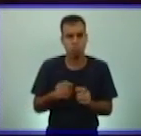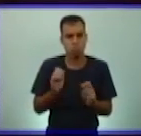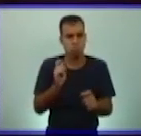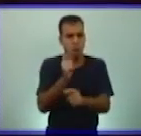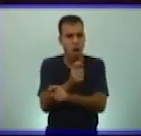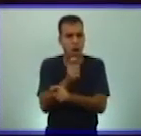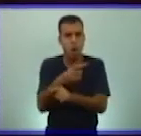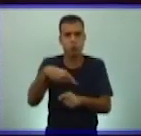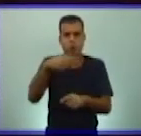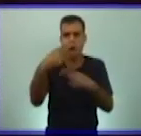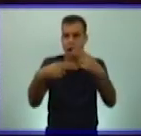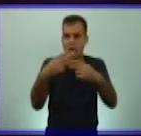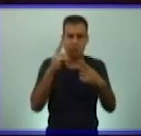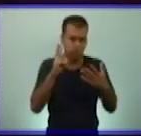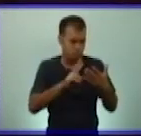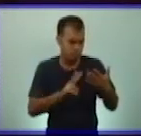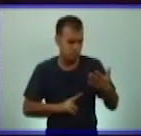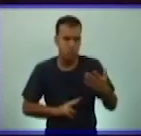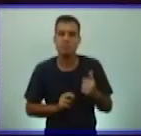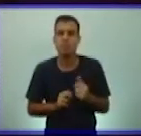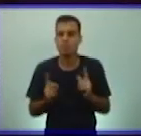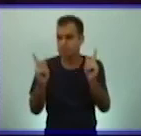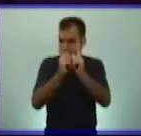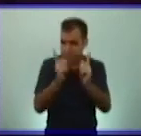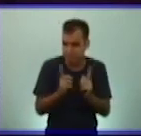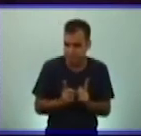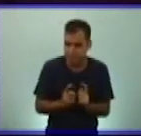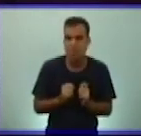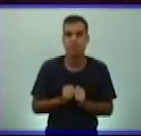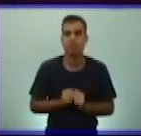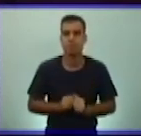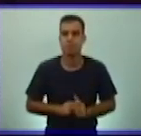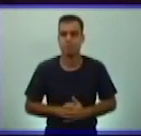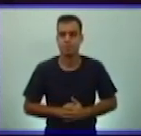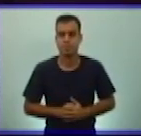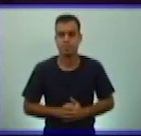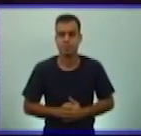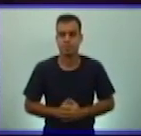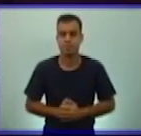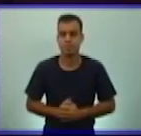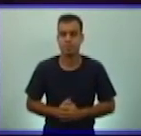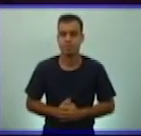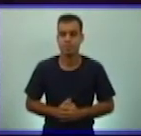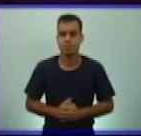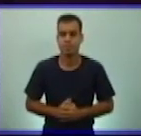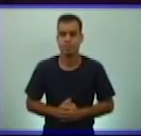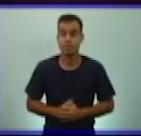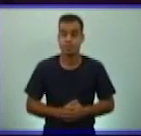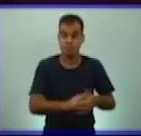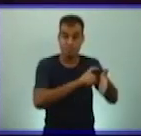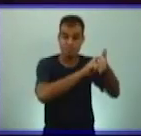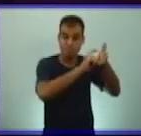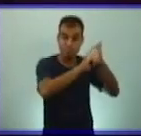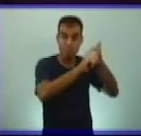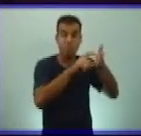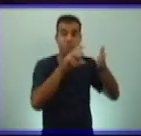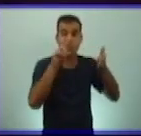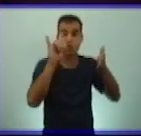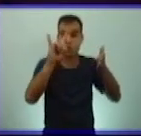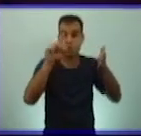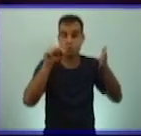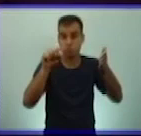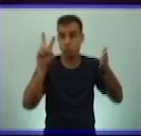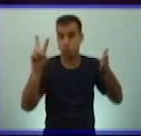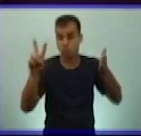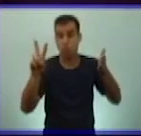una lectura y un resumen del epígrafe 9.2 de su libro